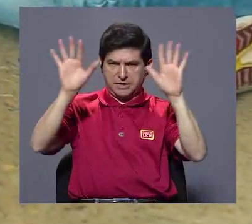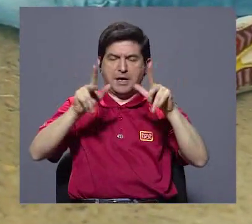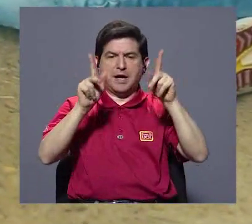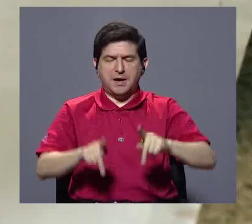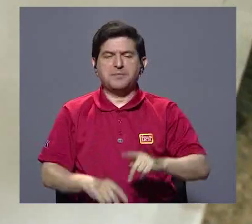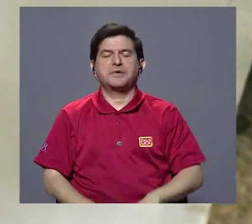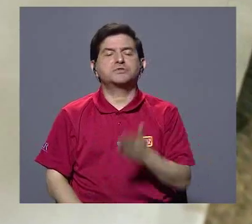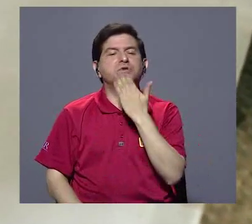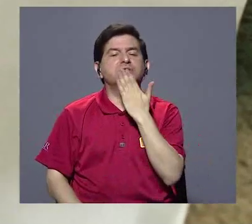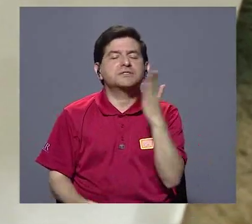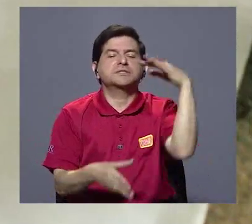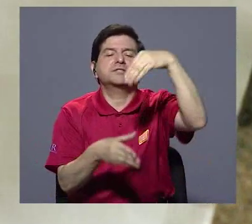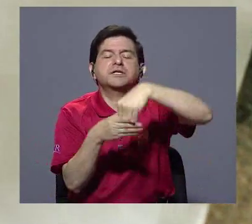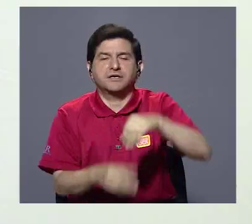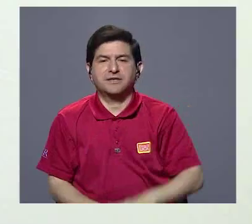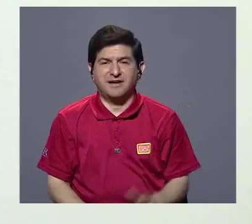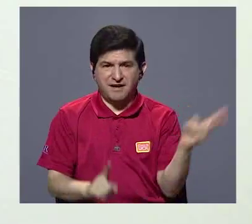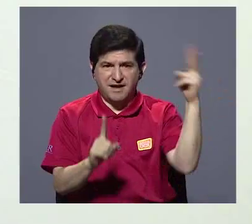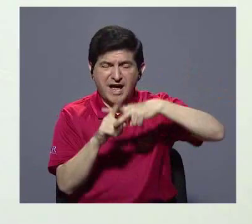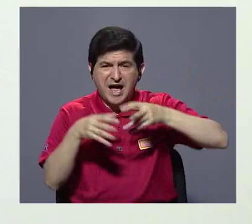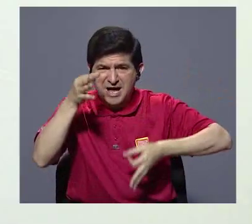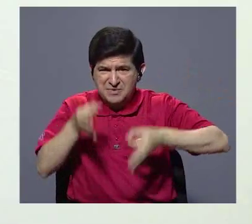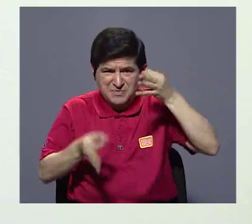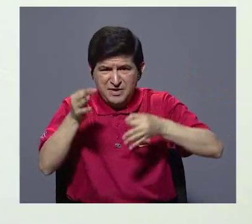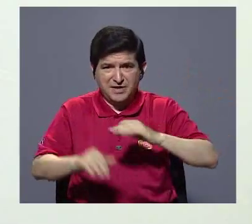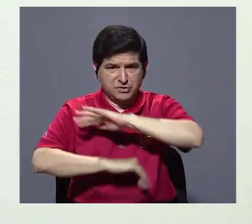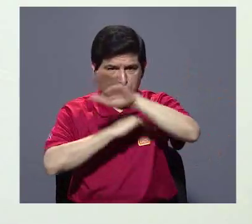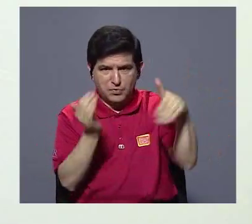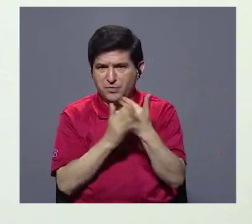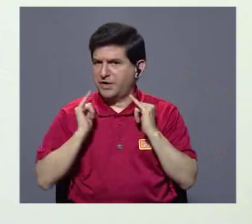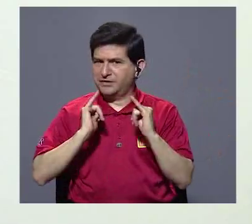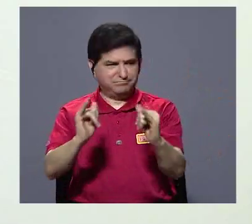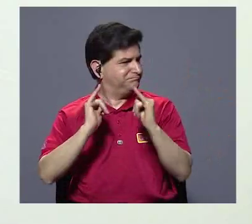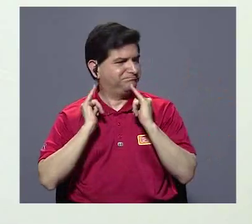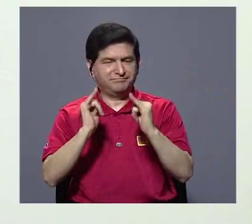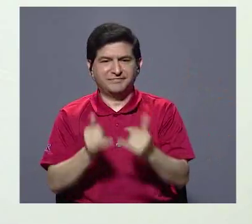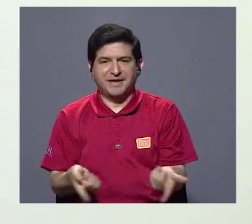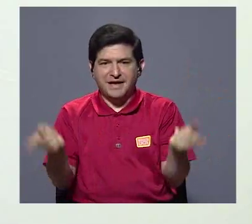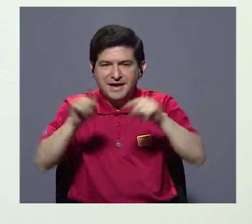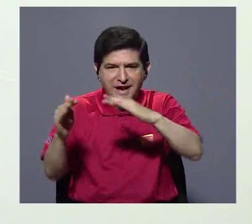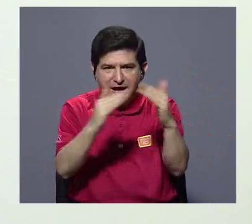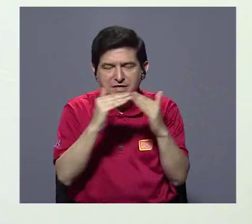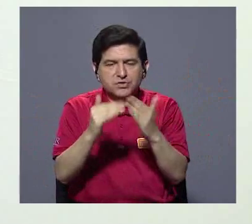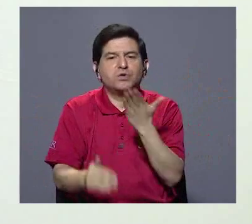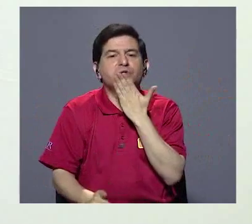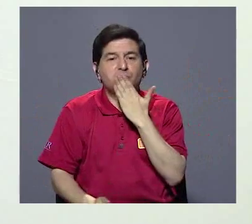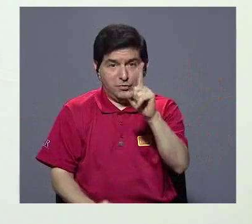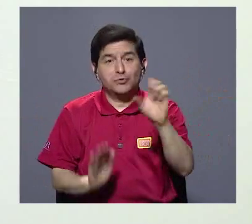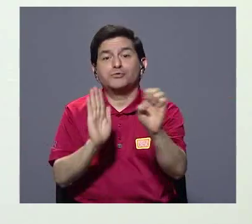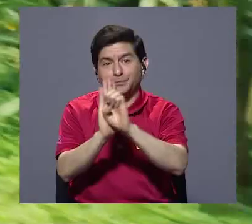transparente a las personas indígenas. La aplicación de la justicia no es igual para todos. El caso de los pueblos indígenas es